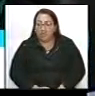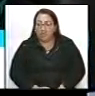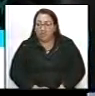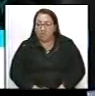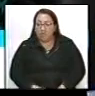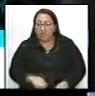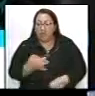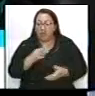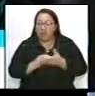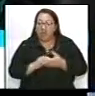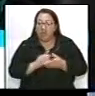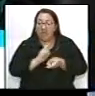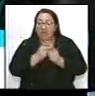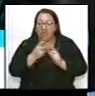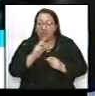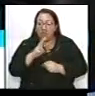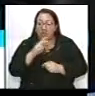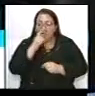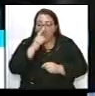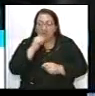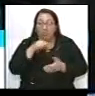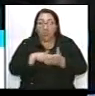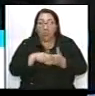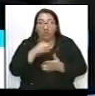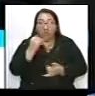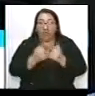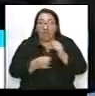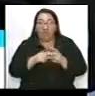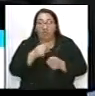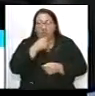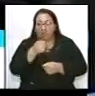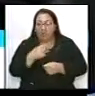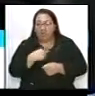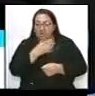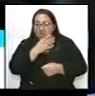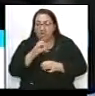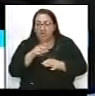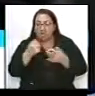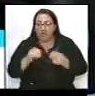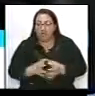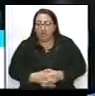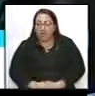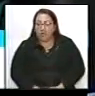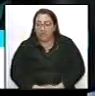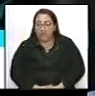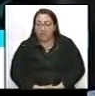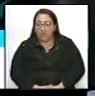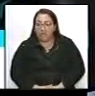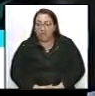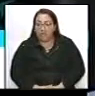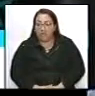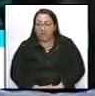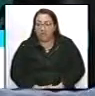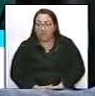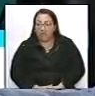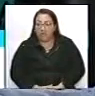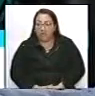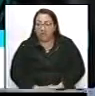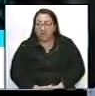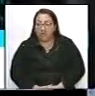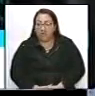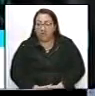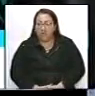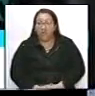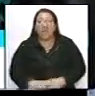2 de junio último declaró en punto final que no sabe quién hizo el informe. O sea, primero dice el asesor, después dice su personal